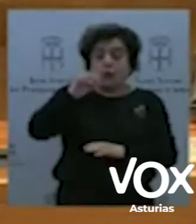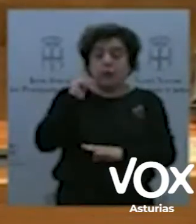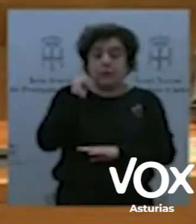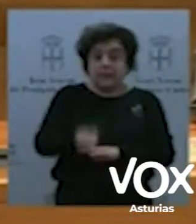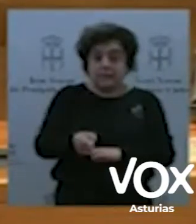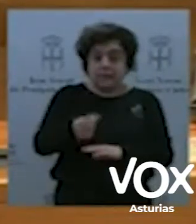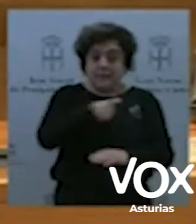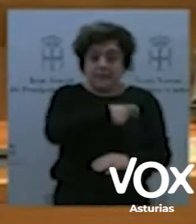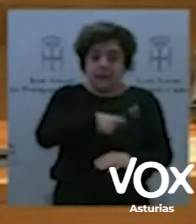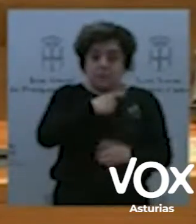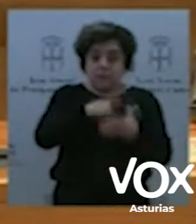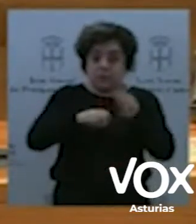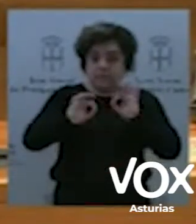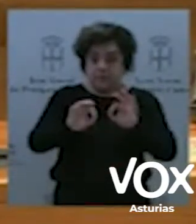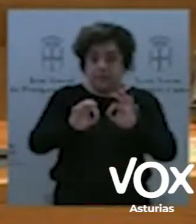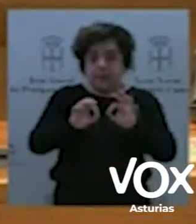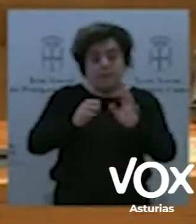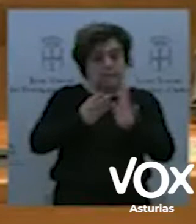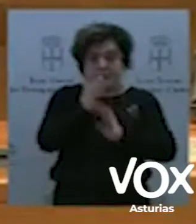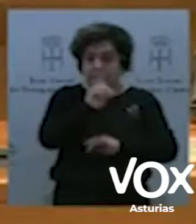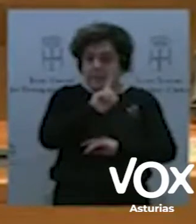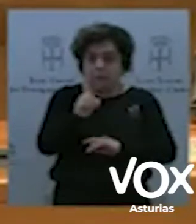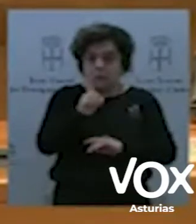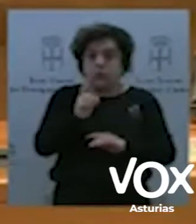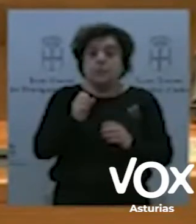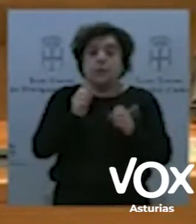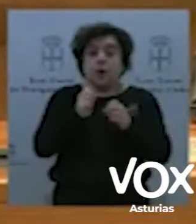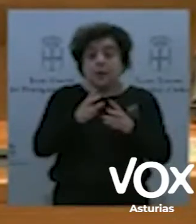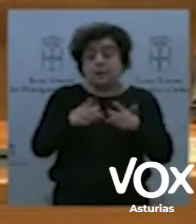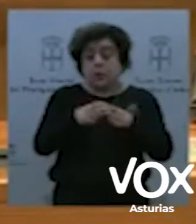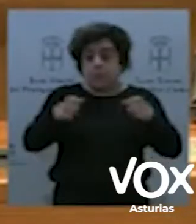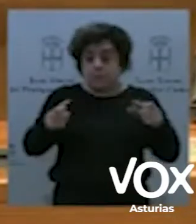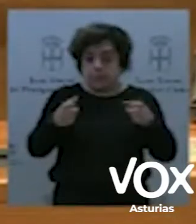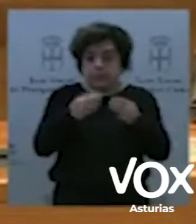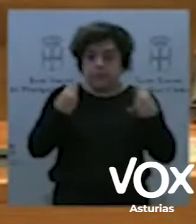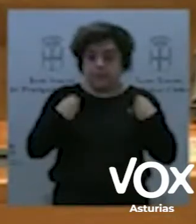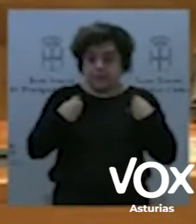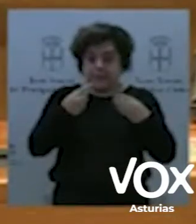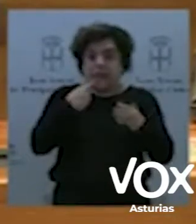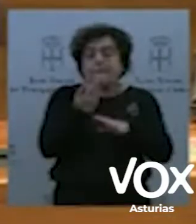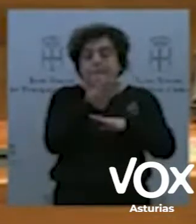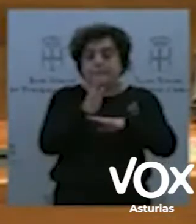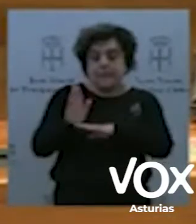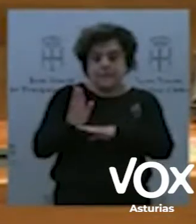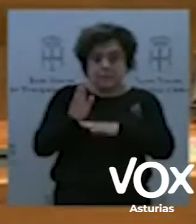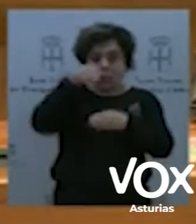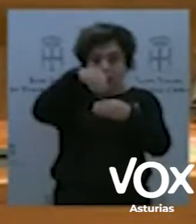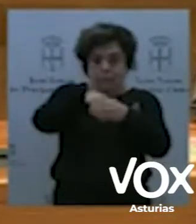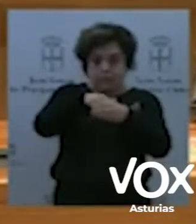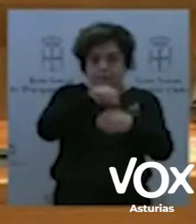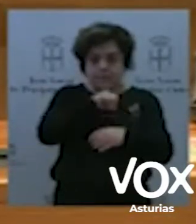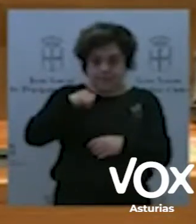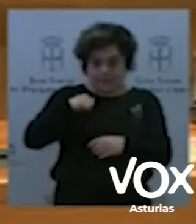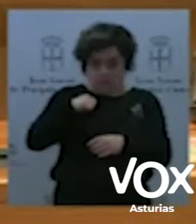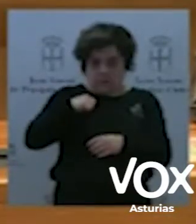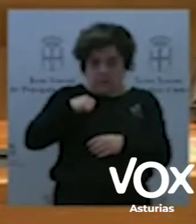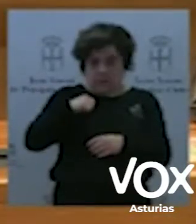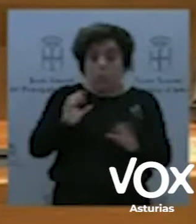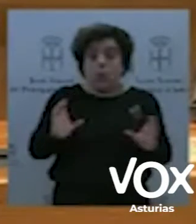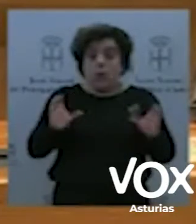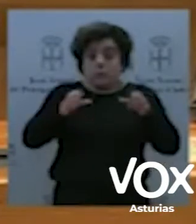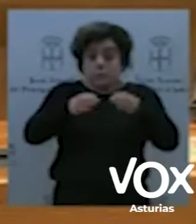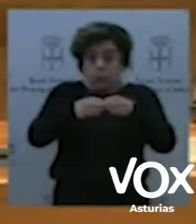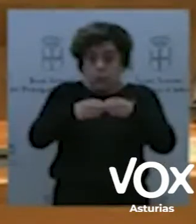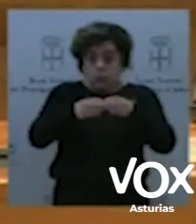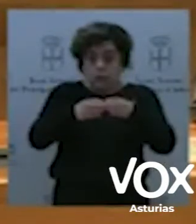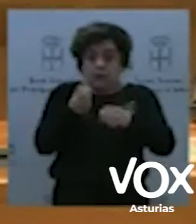Reto Demográfico, al que se ha presentado un voto particular. De acuerdo con lo convenido por la Junta de Portavoces, la intervención de los